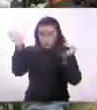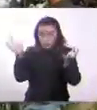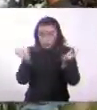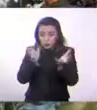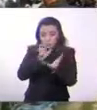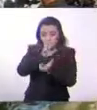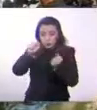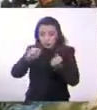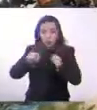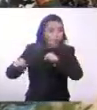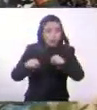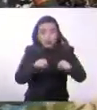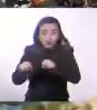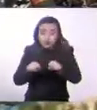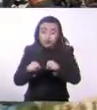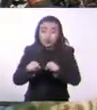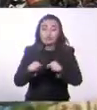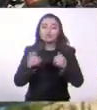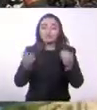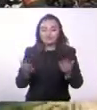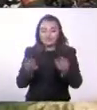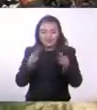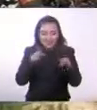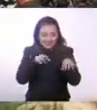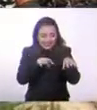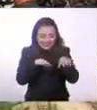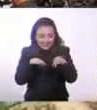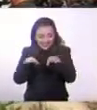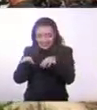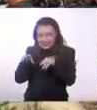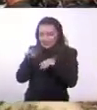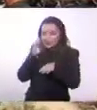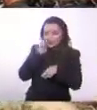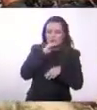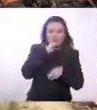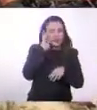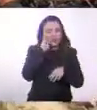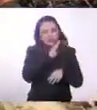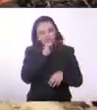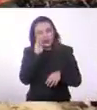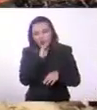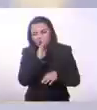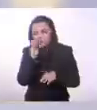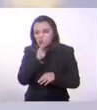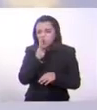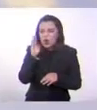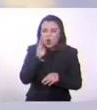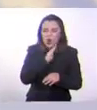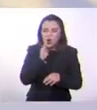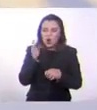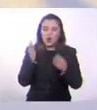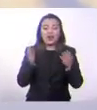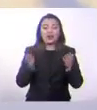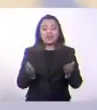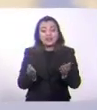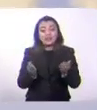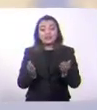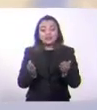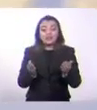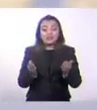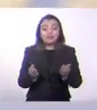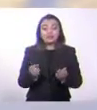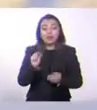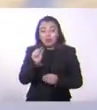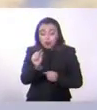comunidad internacional, que poco a poco va tomando conciencia del problema. En octubre de 2009, los ministros europeos de